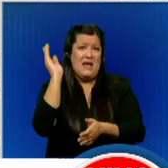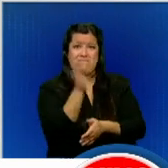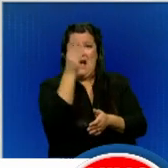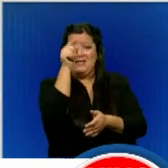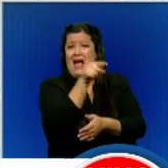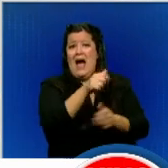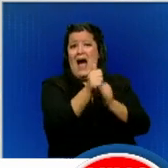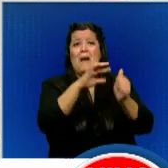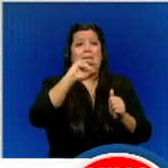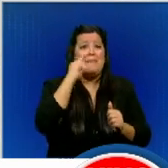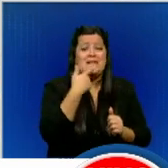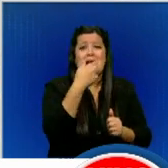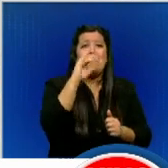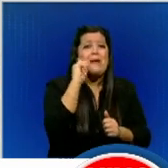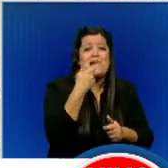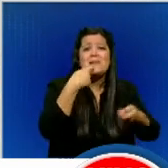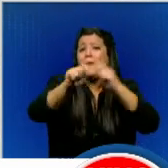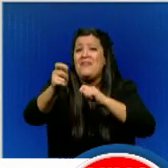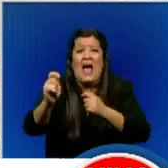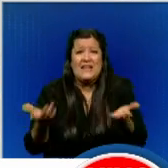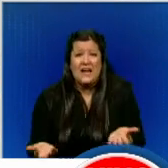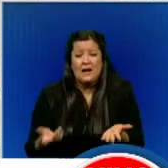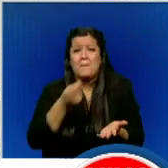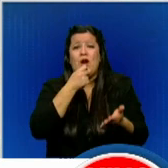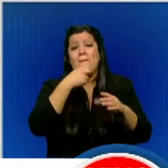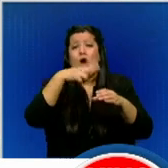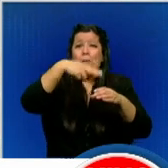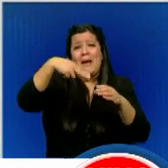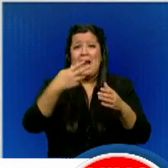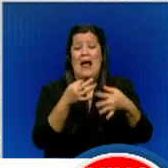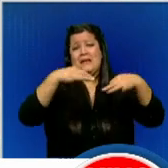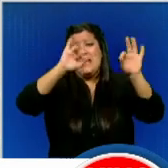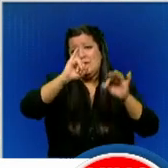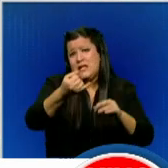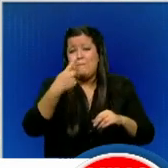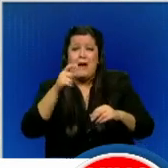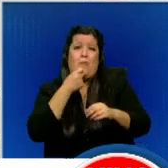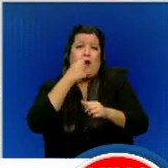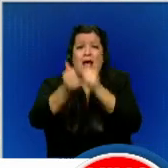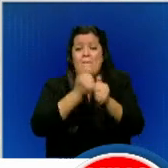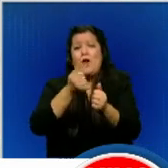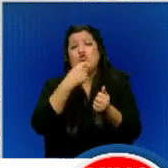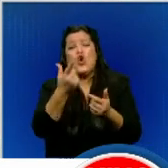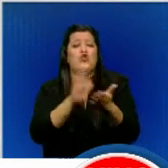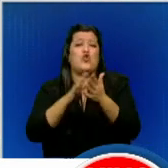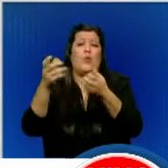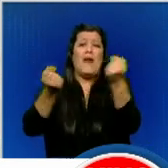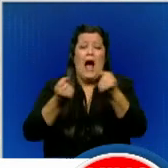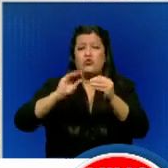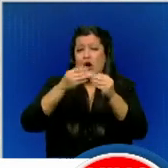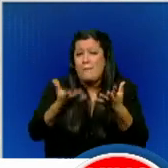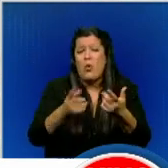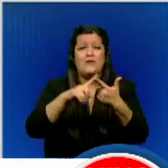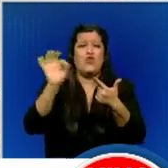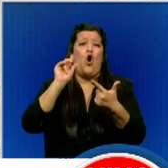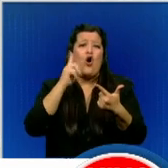le van a vender las pymes alguna que vende mermelada va a sobrevivir pero la que es proveedora de la industria automotriz la que es proveedora de la industria